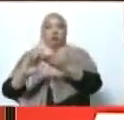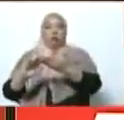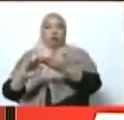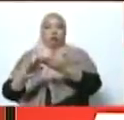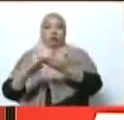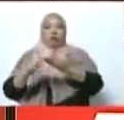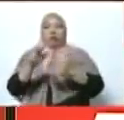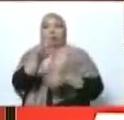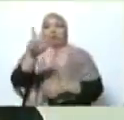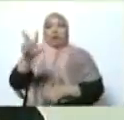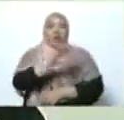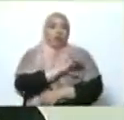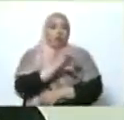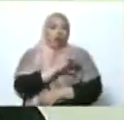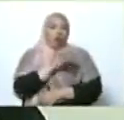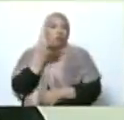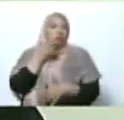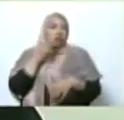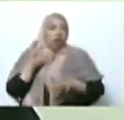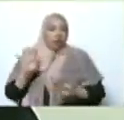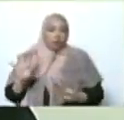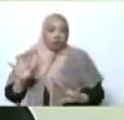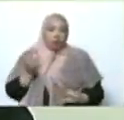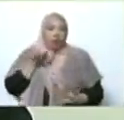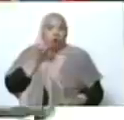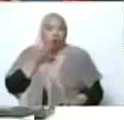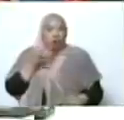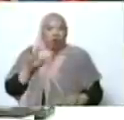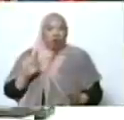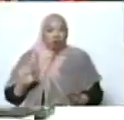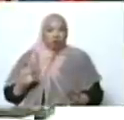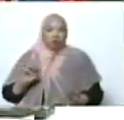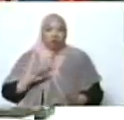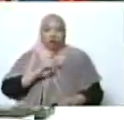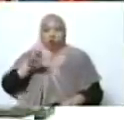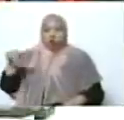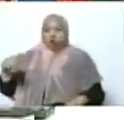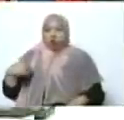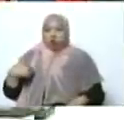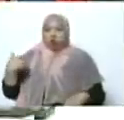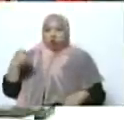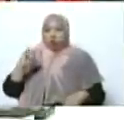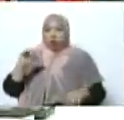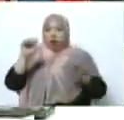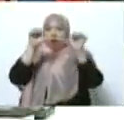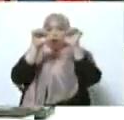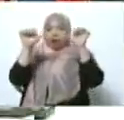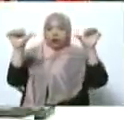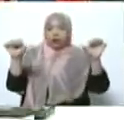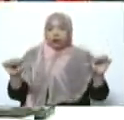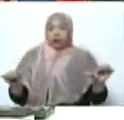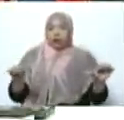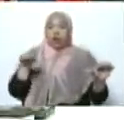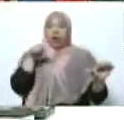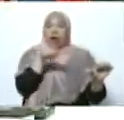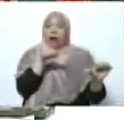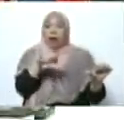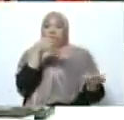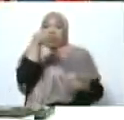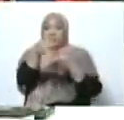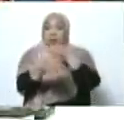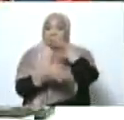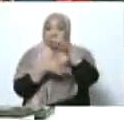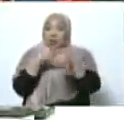barrio 23 de enero. Bueno, nosotros tenemos la estructura dentro del partido que comprende